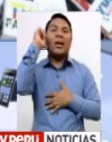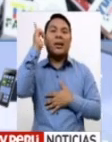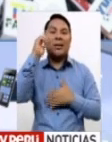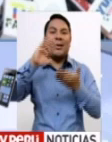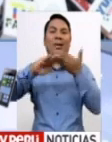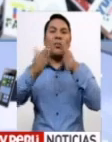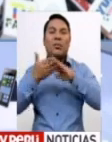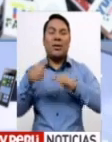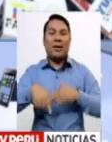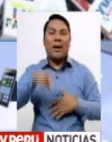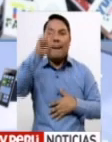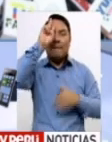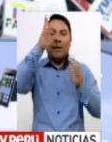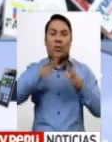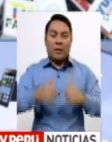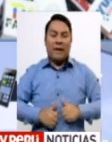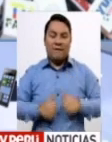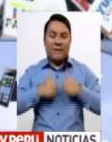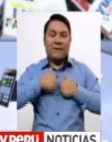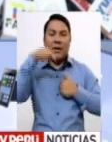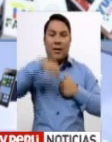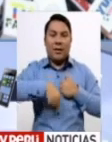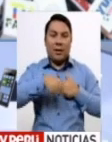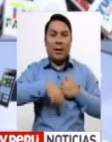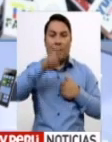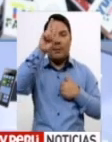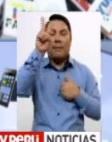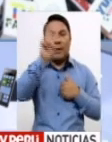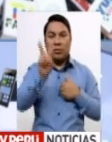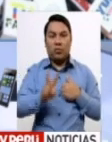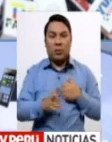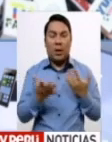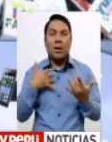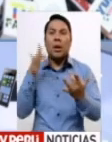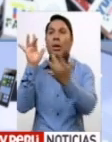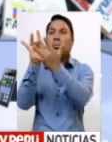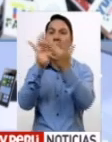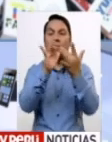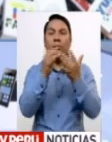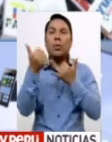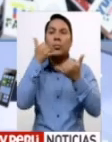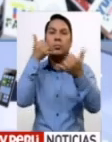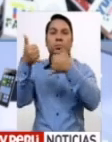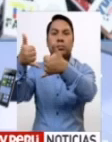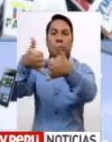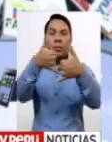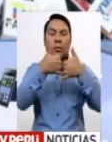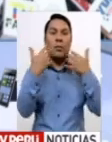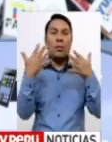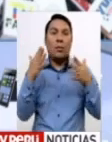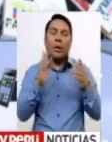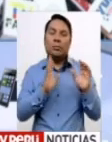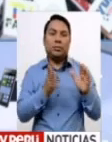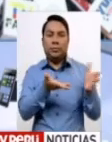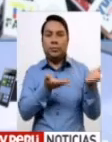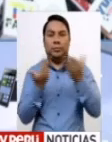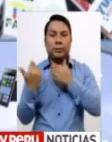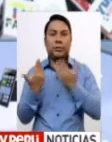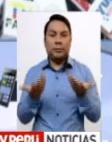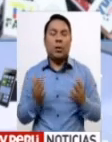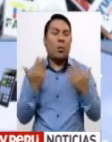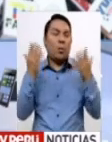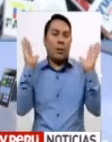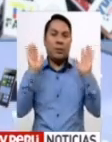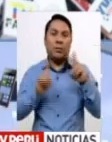comunidades peruanas, a fin de tener un reporte inmediato en la eventualidad de cualquier caso. Bien, muchísimas gracias.